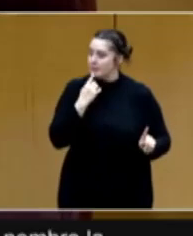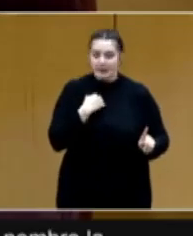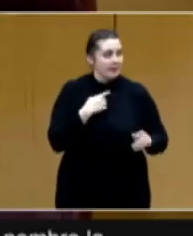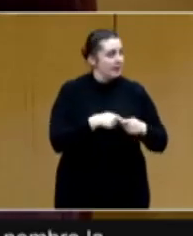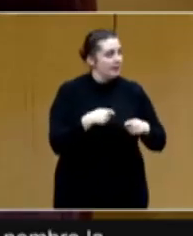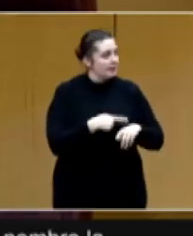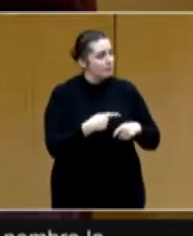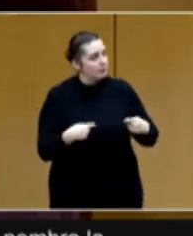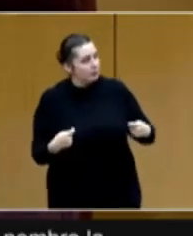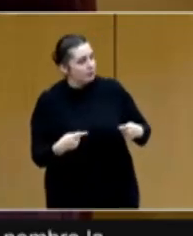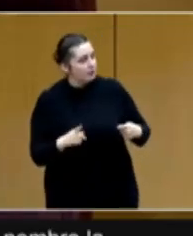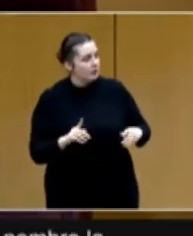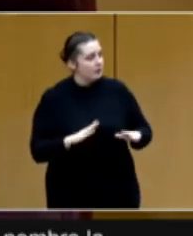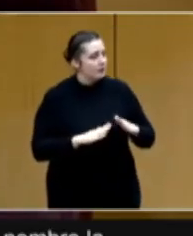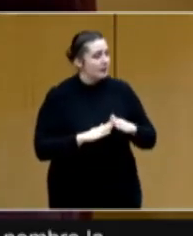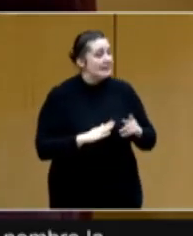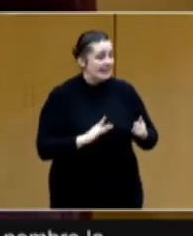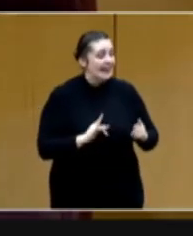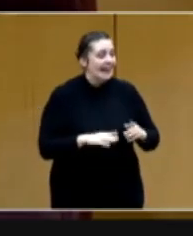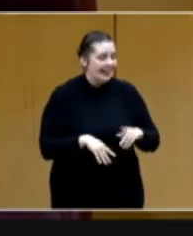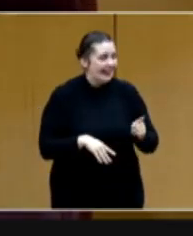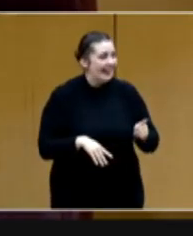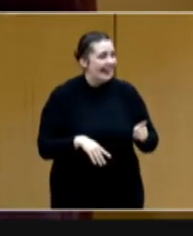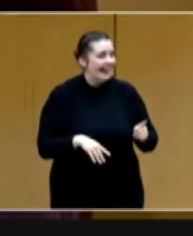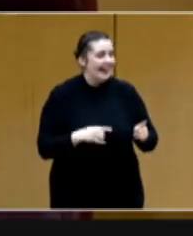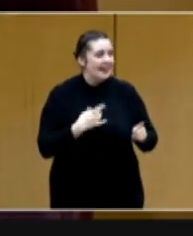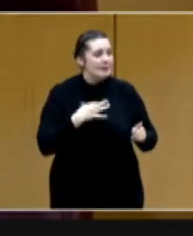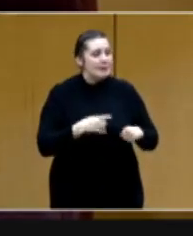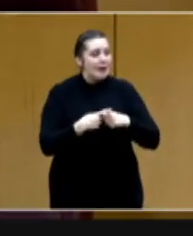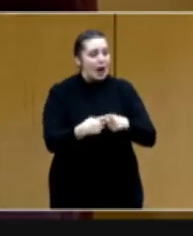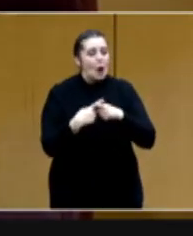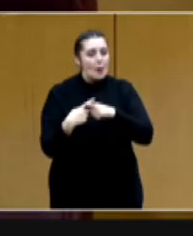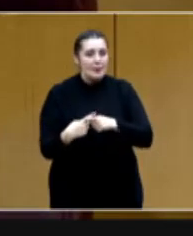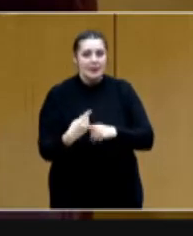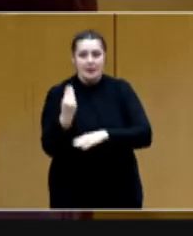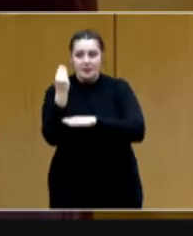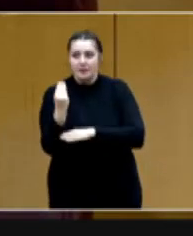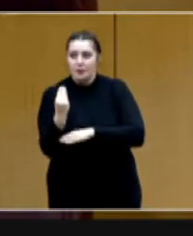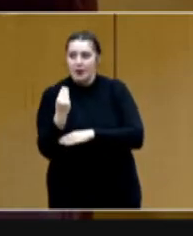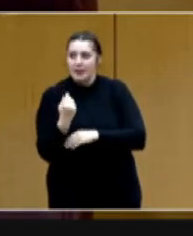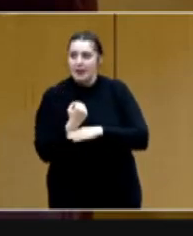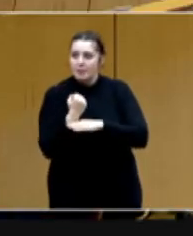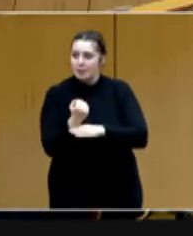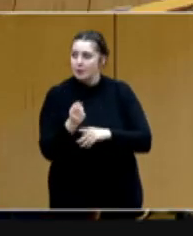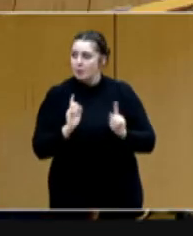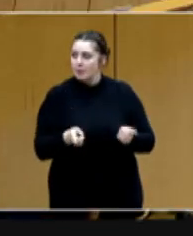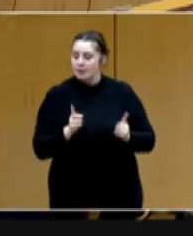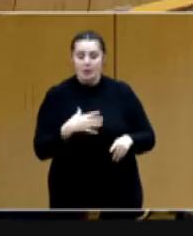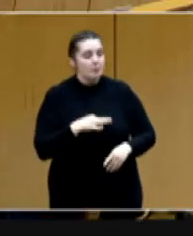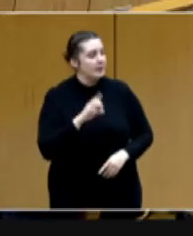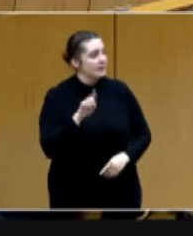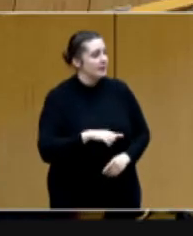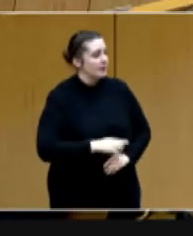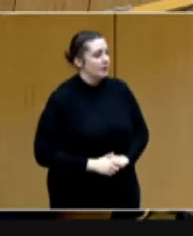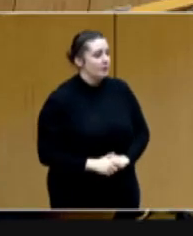es simplemente la posible bueno compatibilidad con la figura del apoderamiento preventivo que se va a reformar Muchísimas gracias Pues le damos las